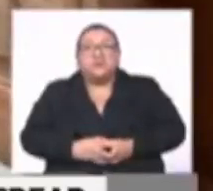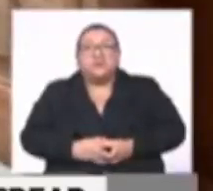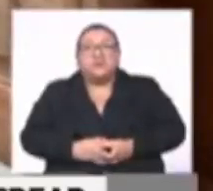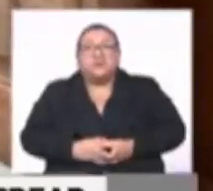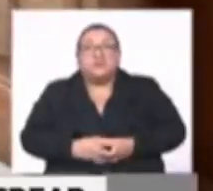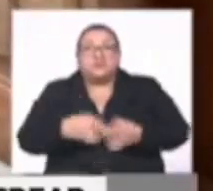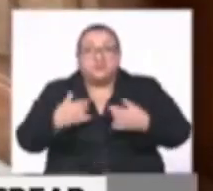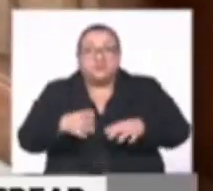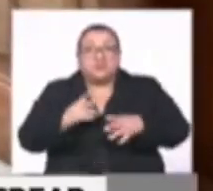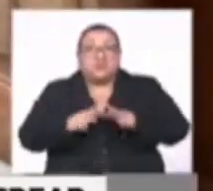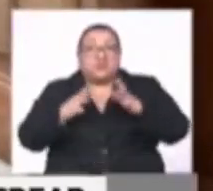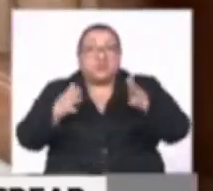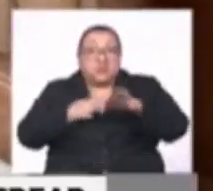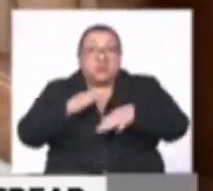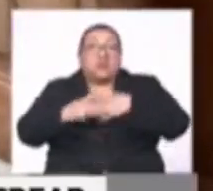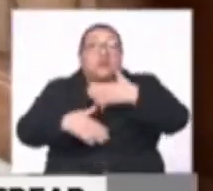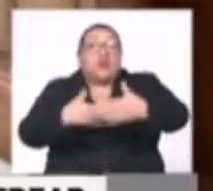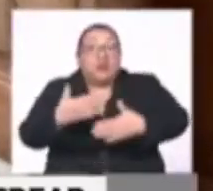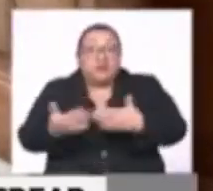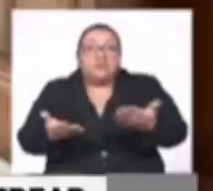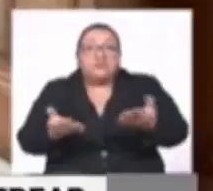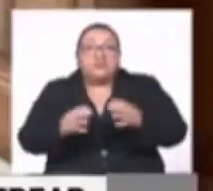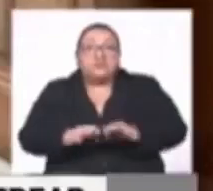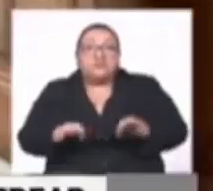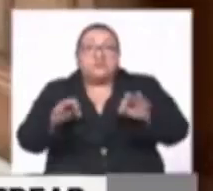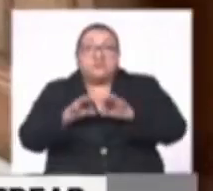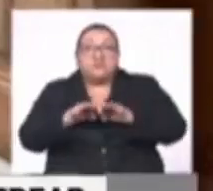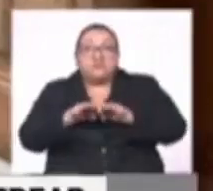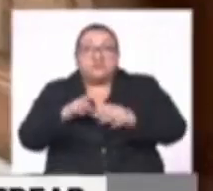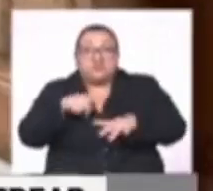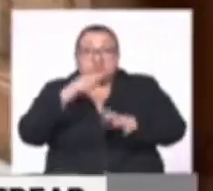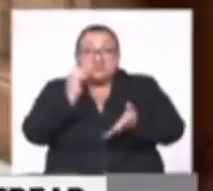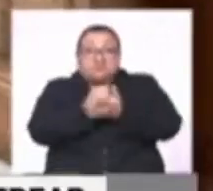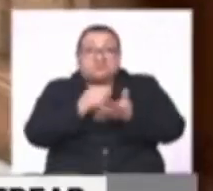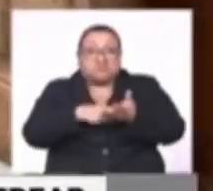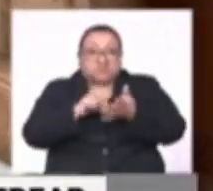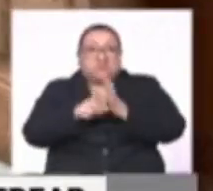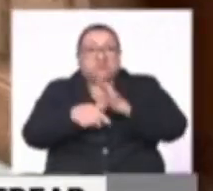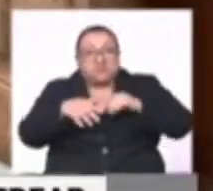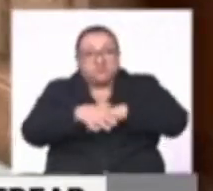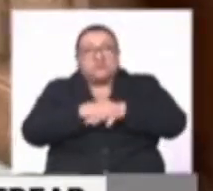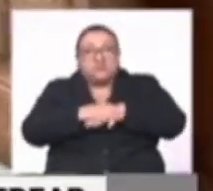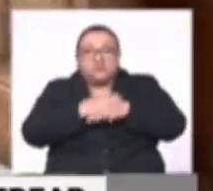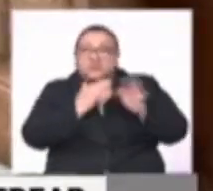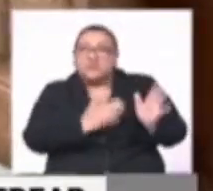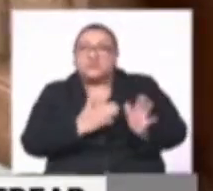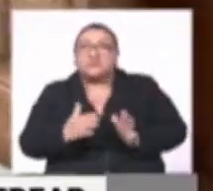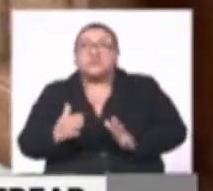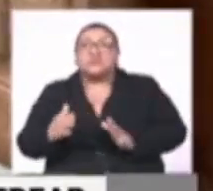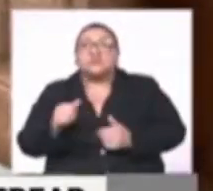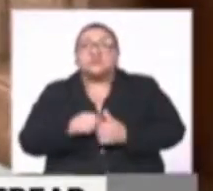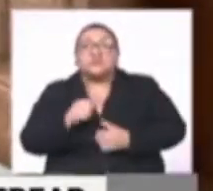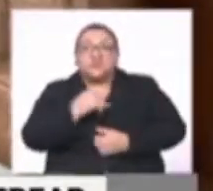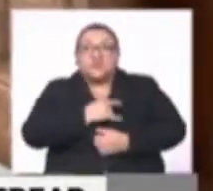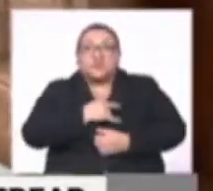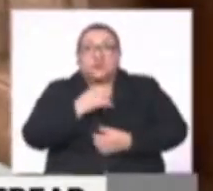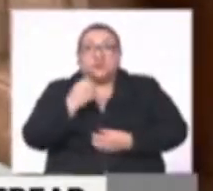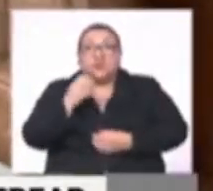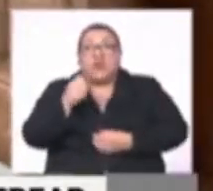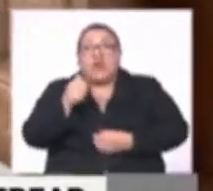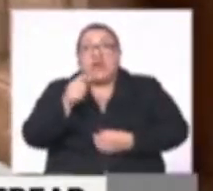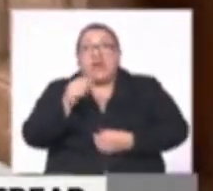Este es un gran paso en realidad para el arte y la cultura del país, porque nosotros formamos artistas